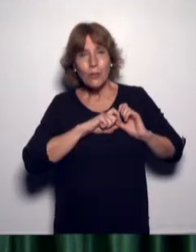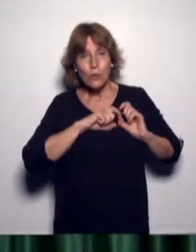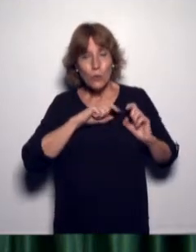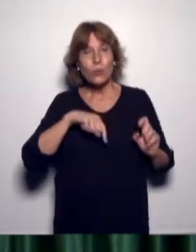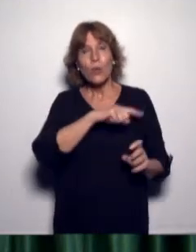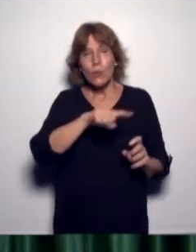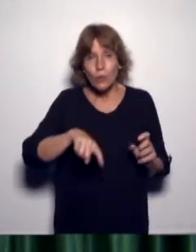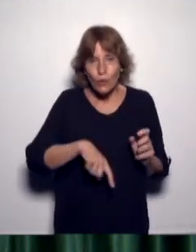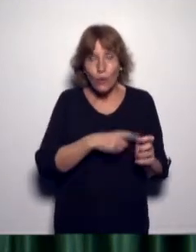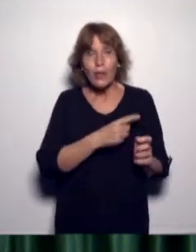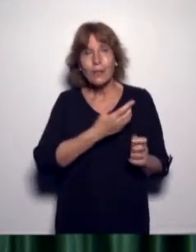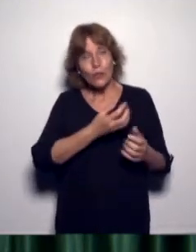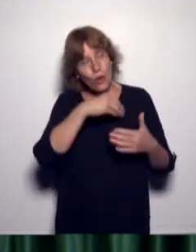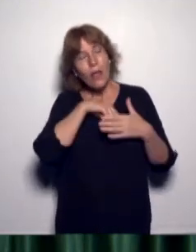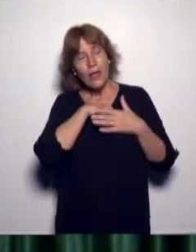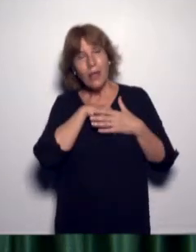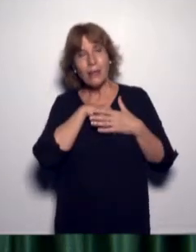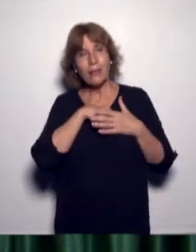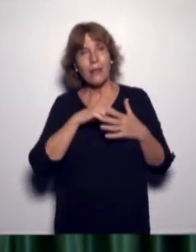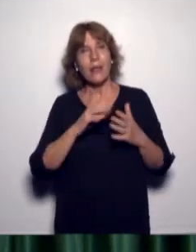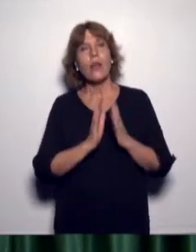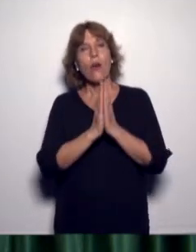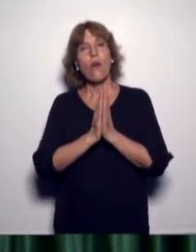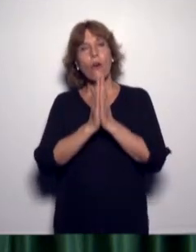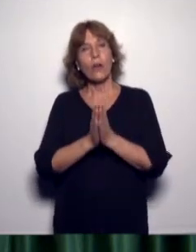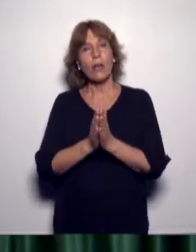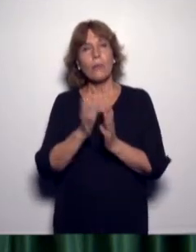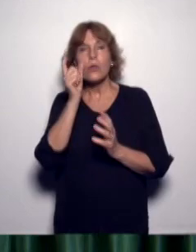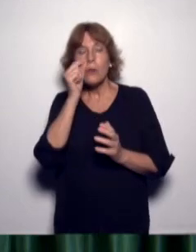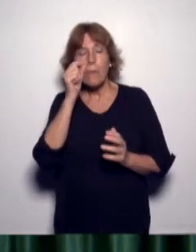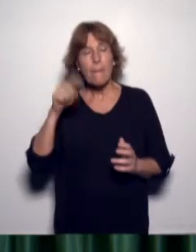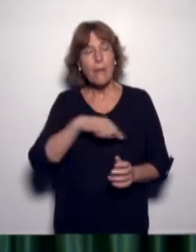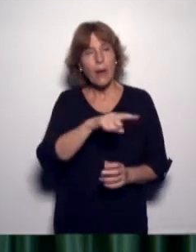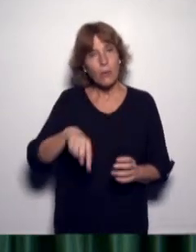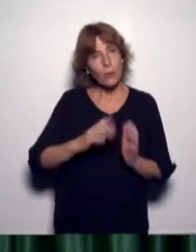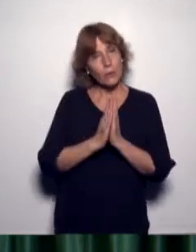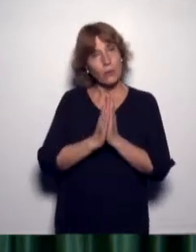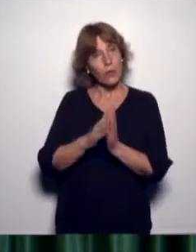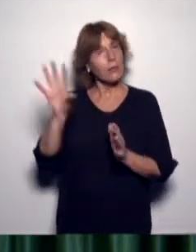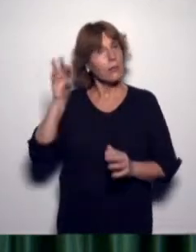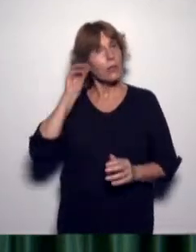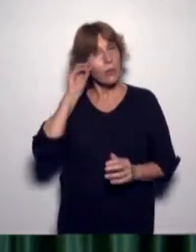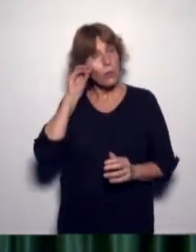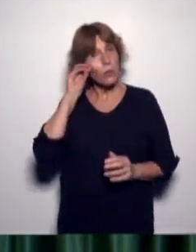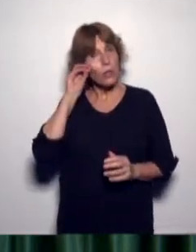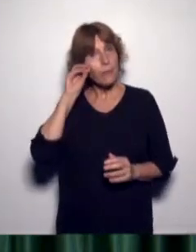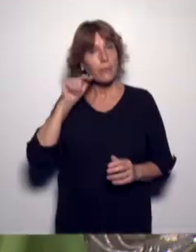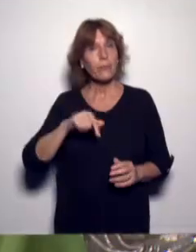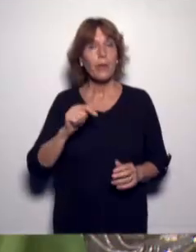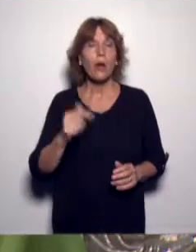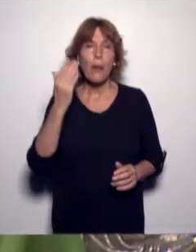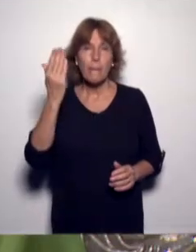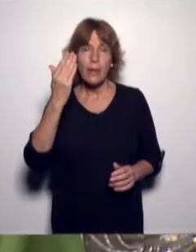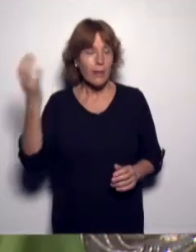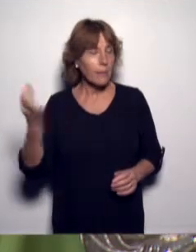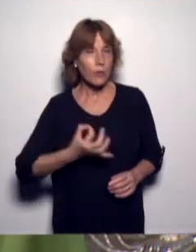de nuestro corazón. Oremos. Padre, escucha nuestra oración. Vamos a pedir